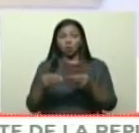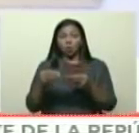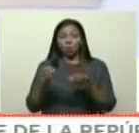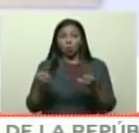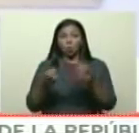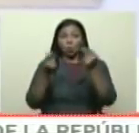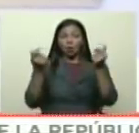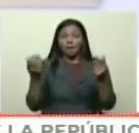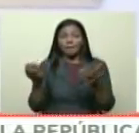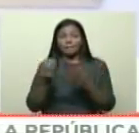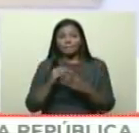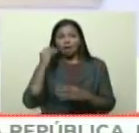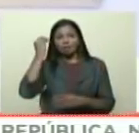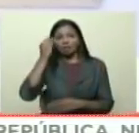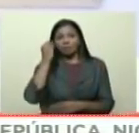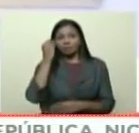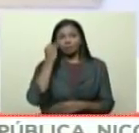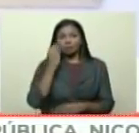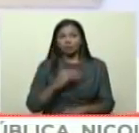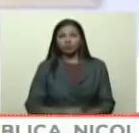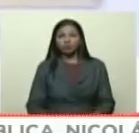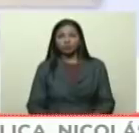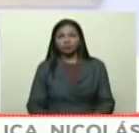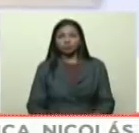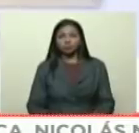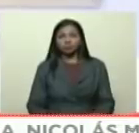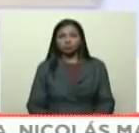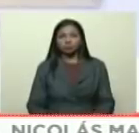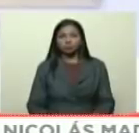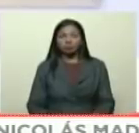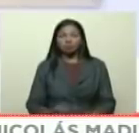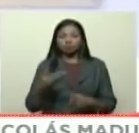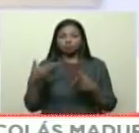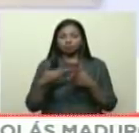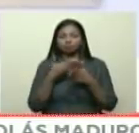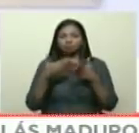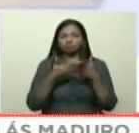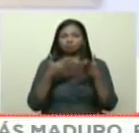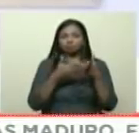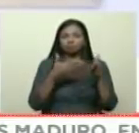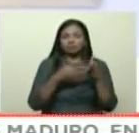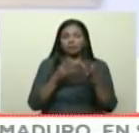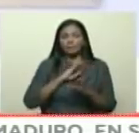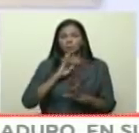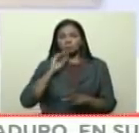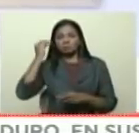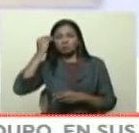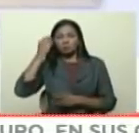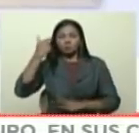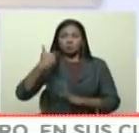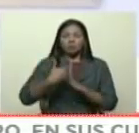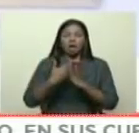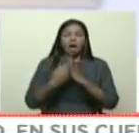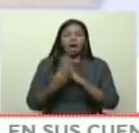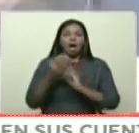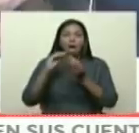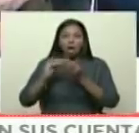de renovación del pensamiento. Con la crítica, con la autocrítica.